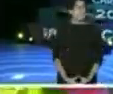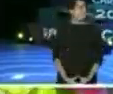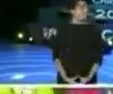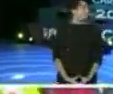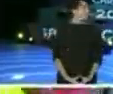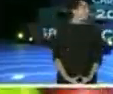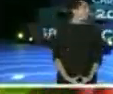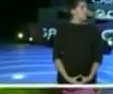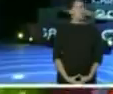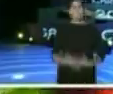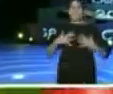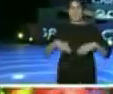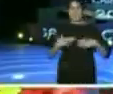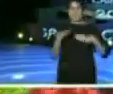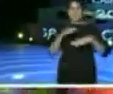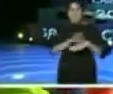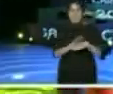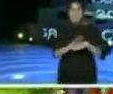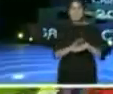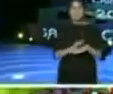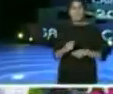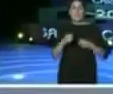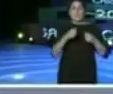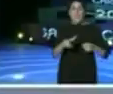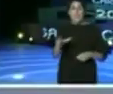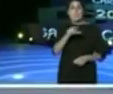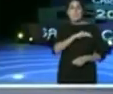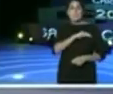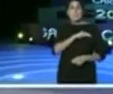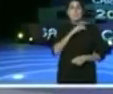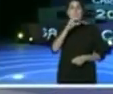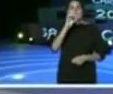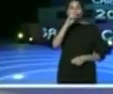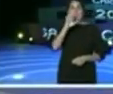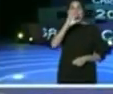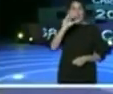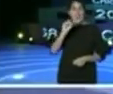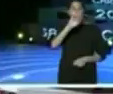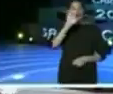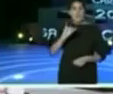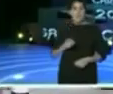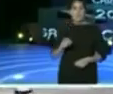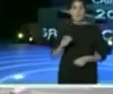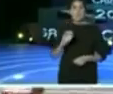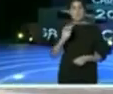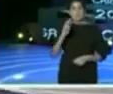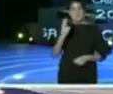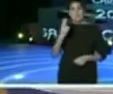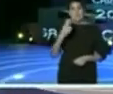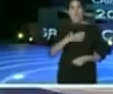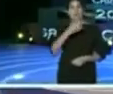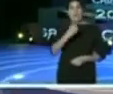Segundo premio de presentación, Murga, Diablos Locos. Entrega el premio Zaida Candelaria González Rodríguez, teniente de alcalde, y le